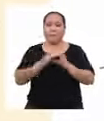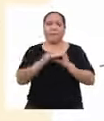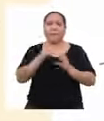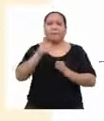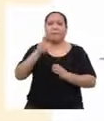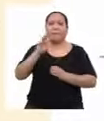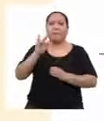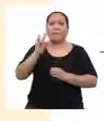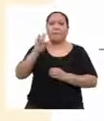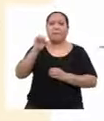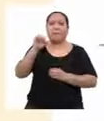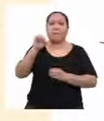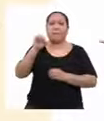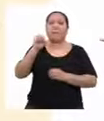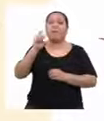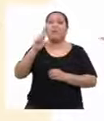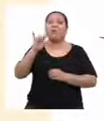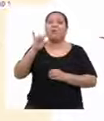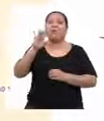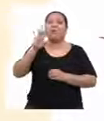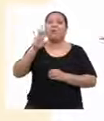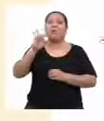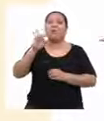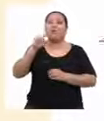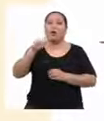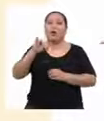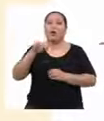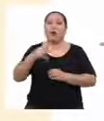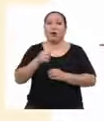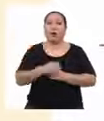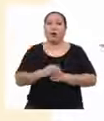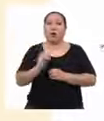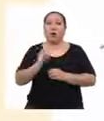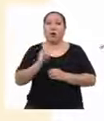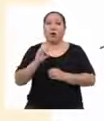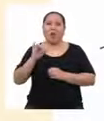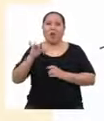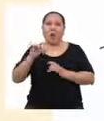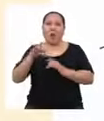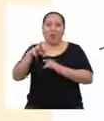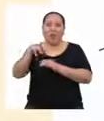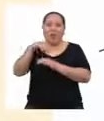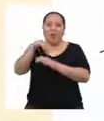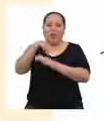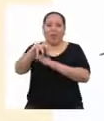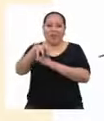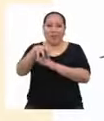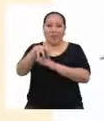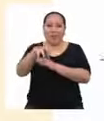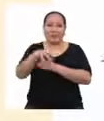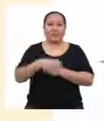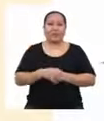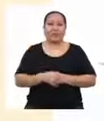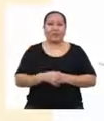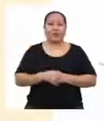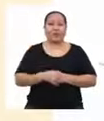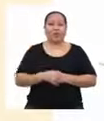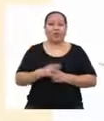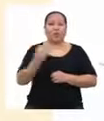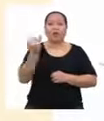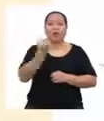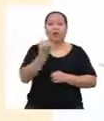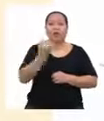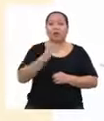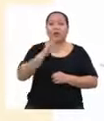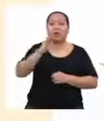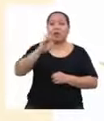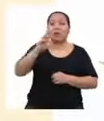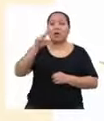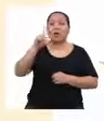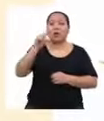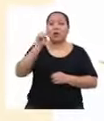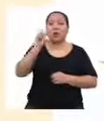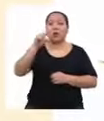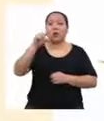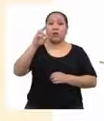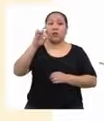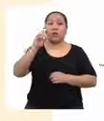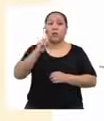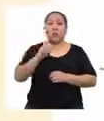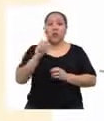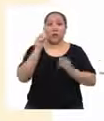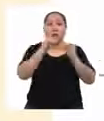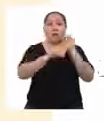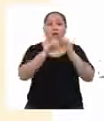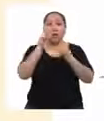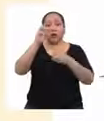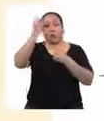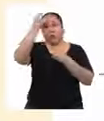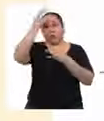araña. Y finalmente tenemos los cartogramas, que son gráficos estadísticos que plasman la